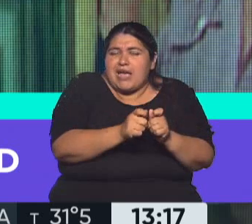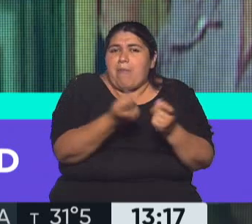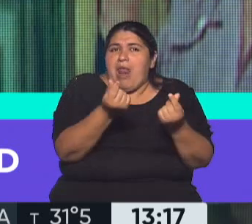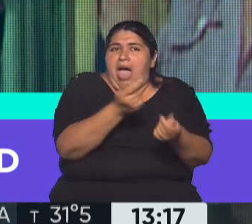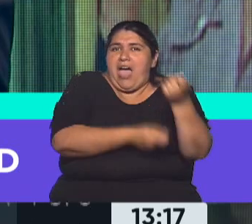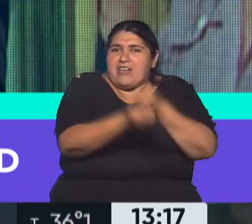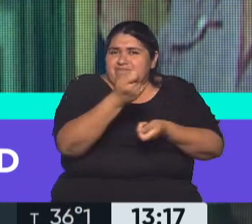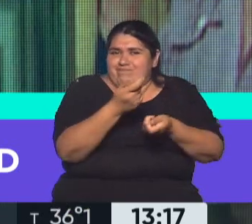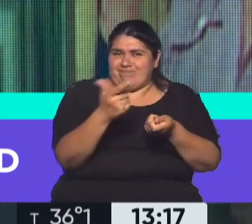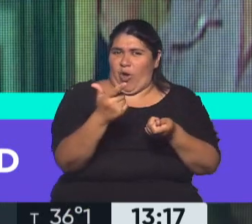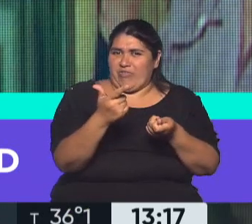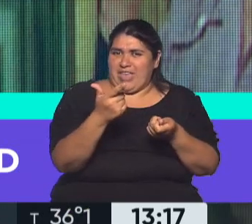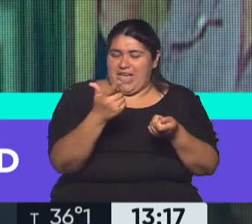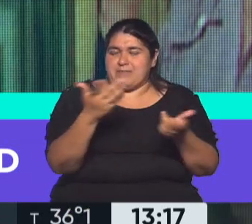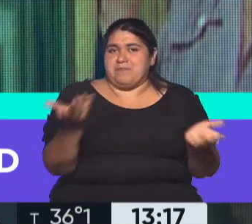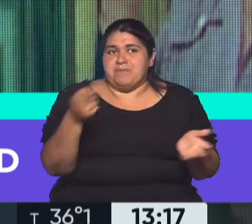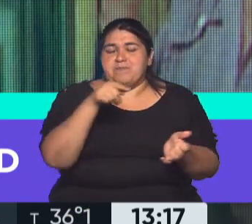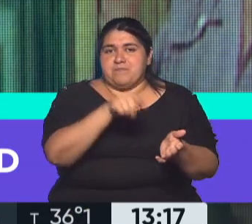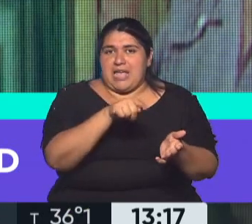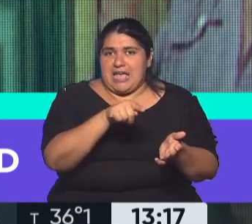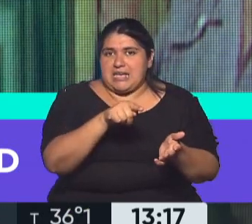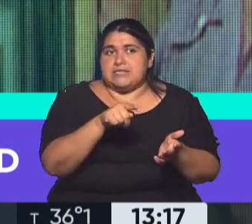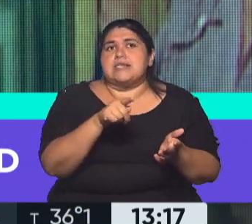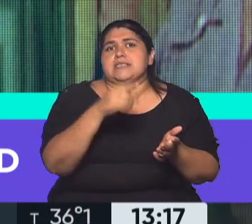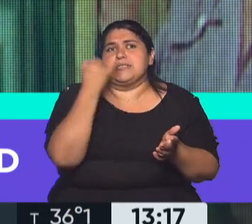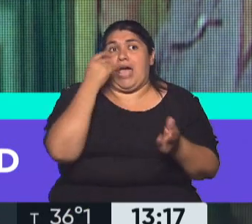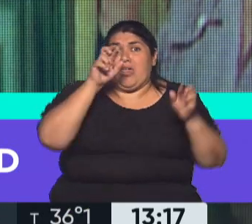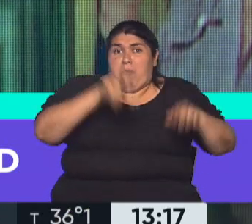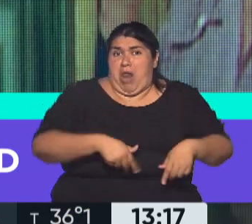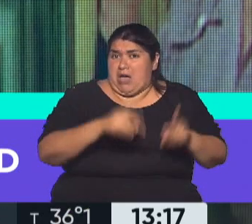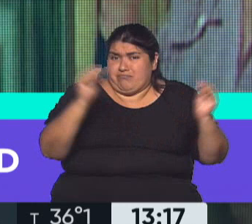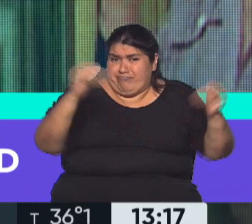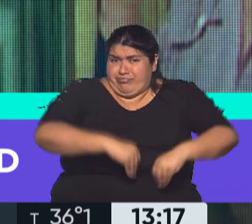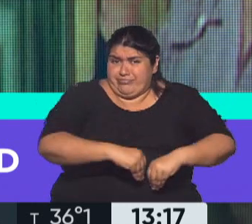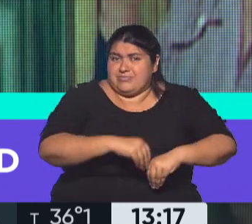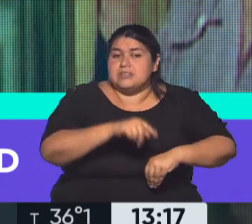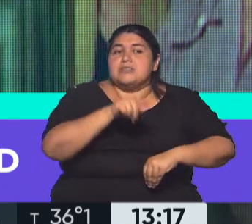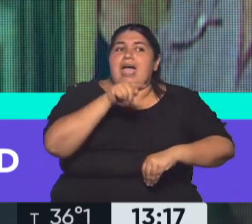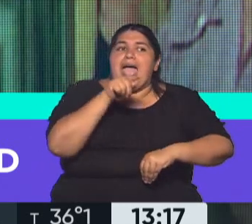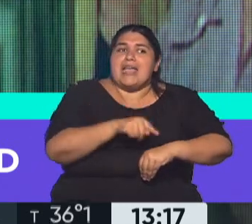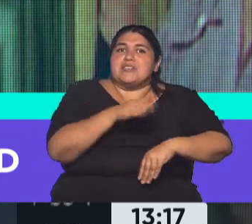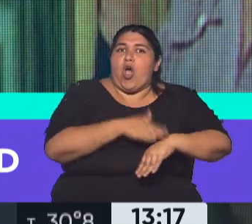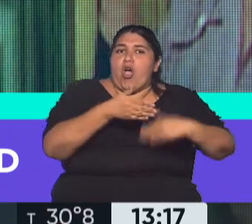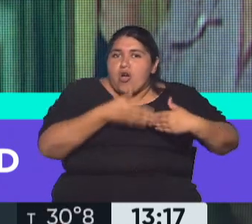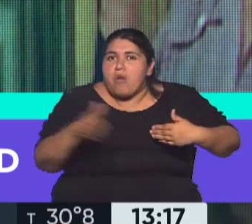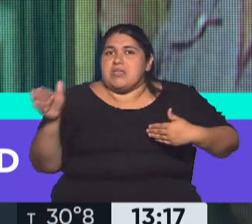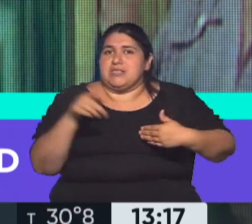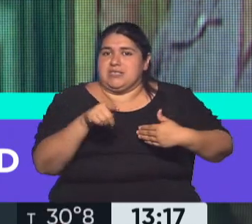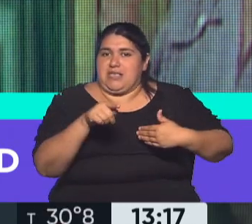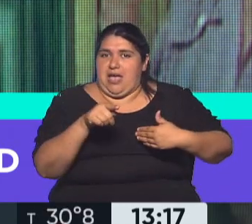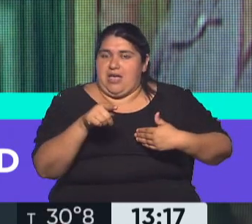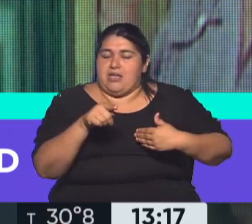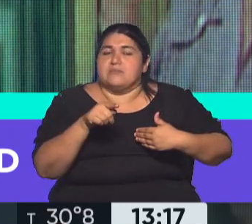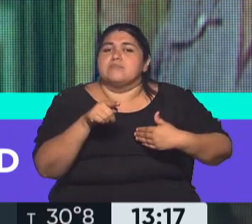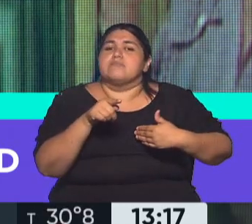veía que el probable derrumbe de ese plan, recordemos, esto arranca, por poner algún punto